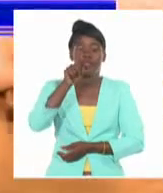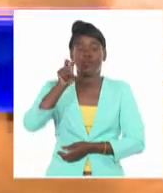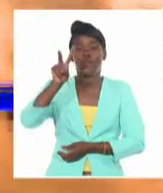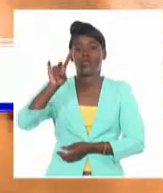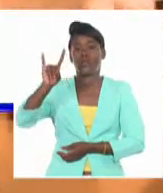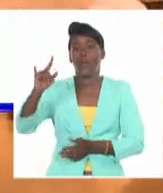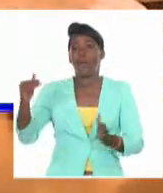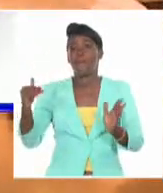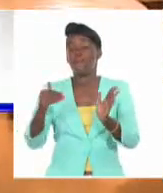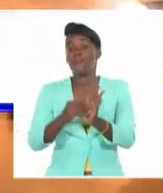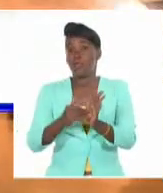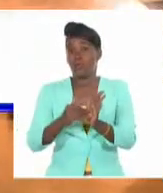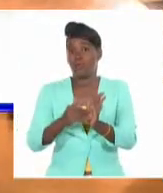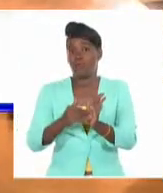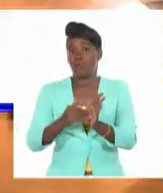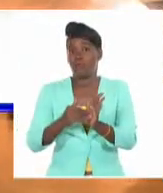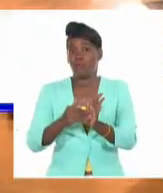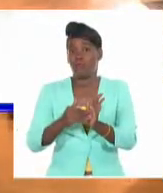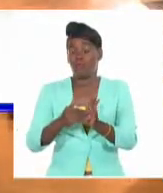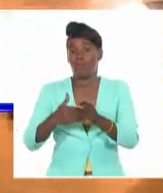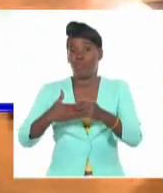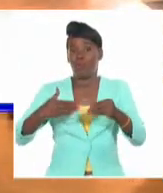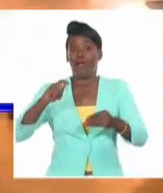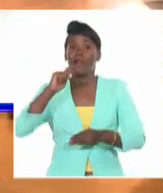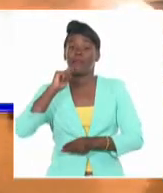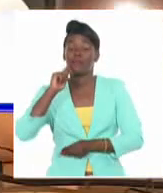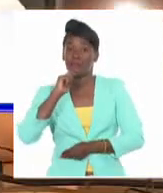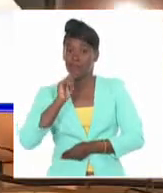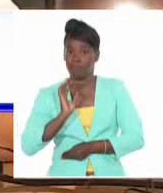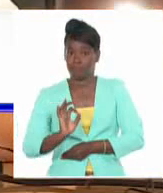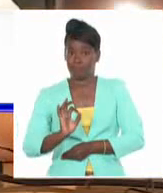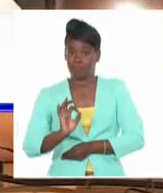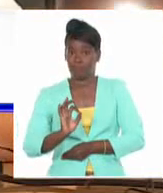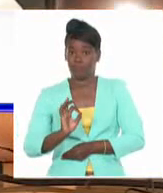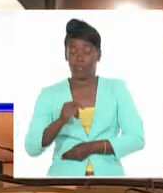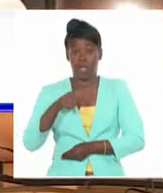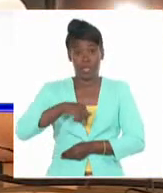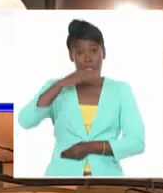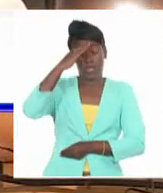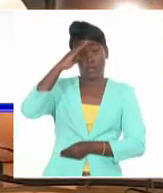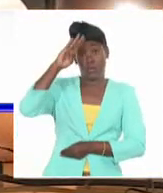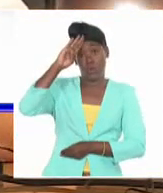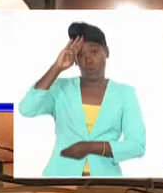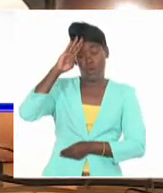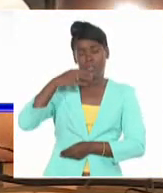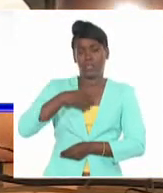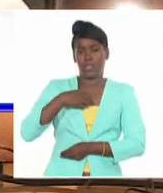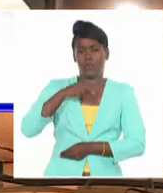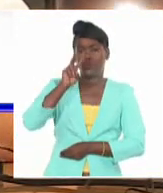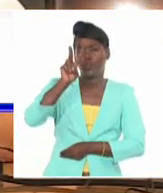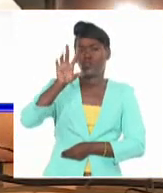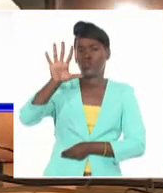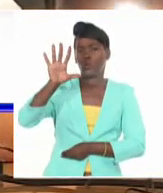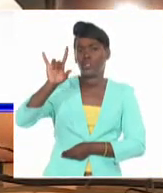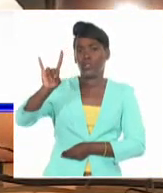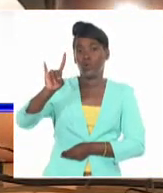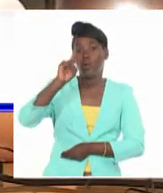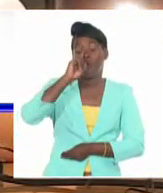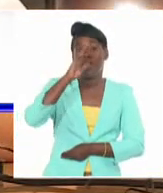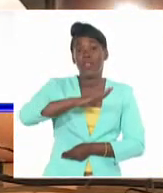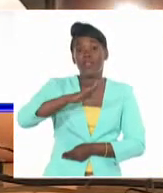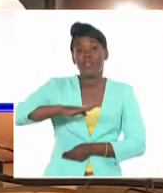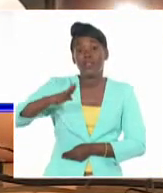129.500 USD. Fíjense que estamos hablando que en el país tenemos 259 educandos que han